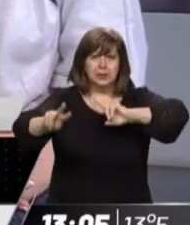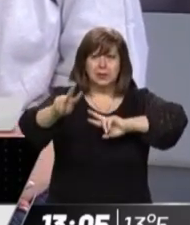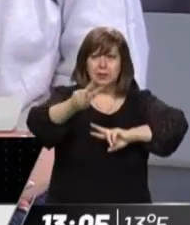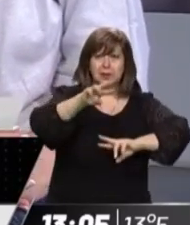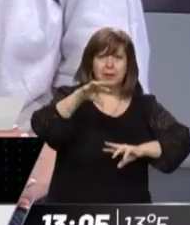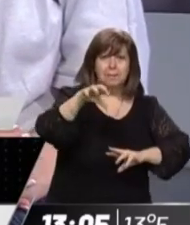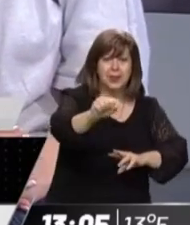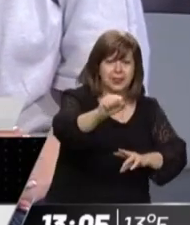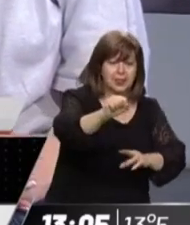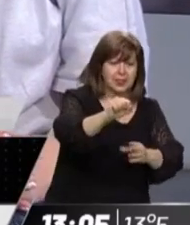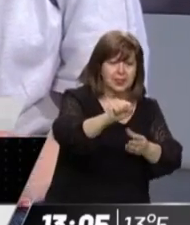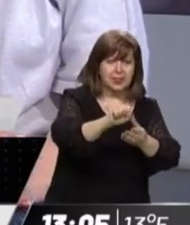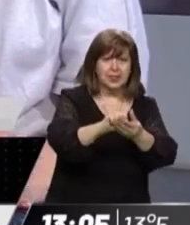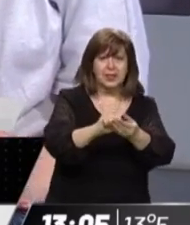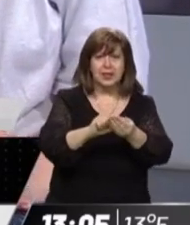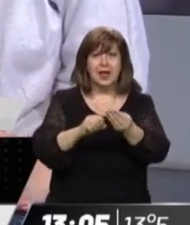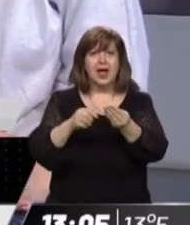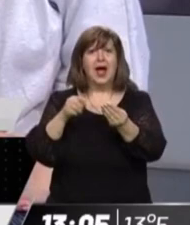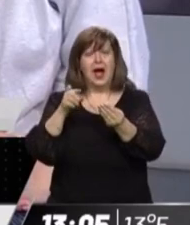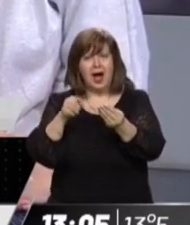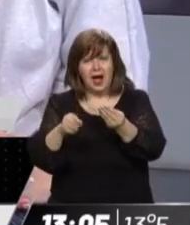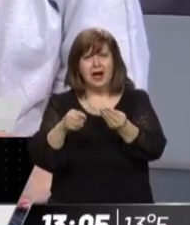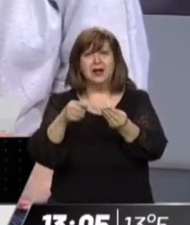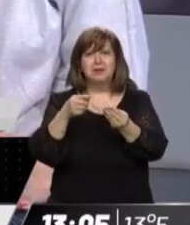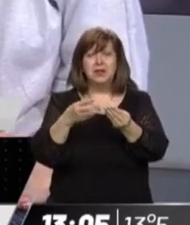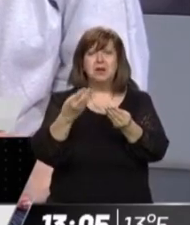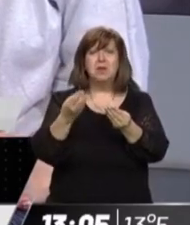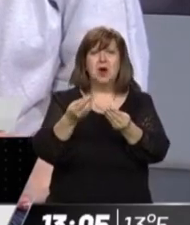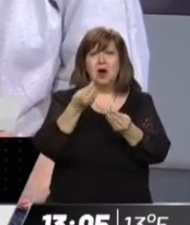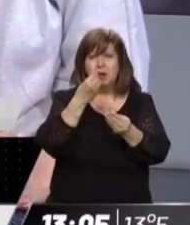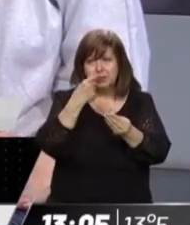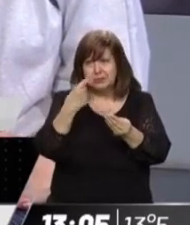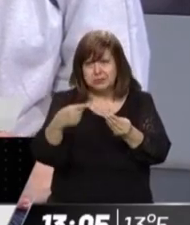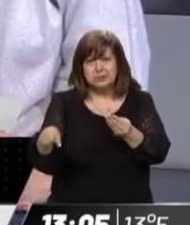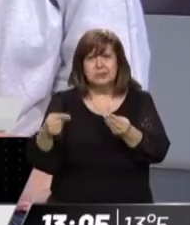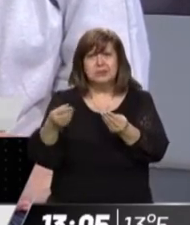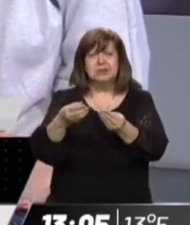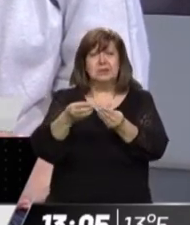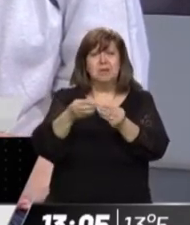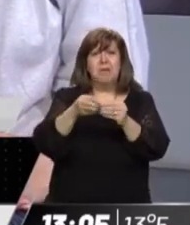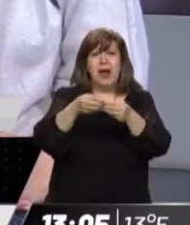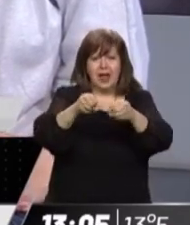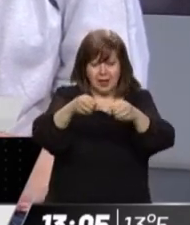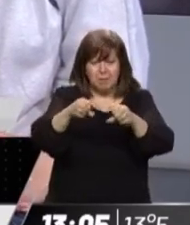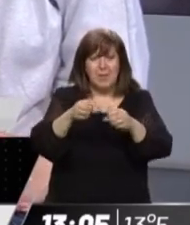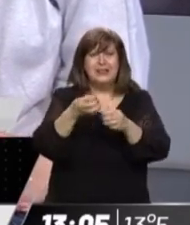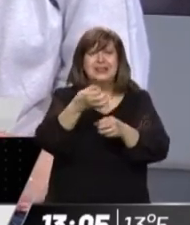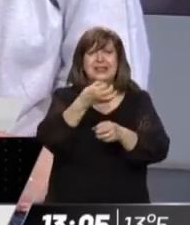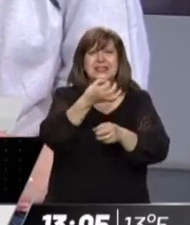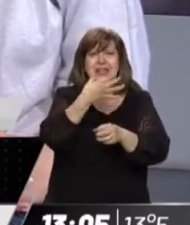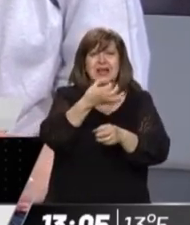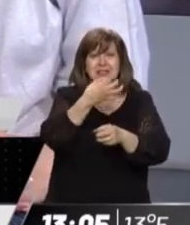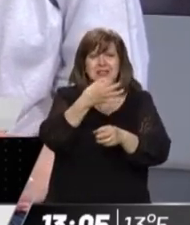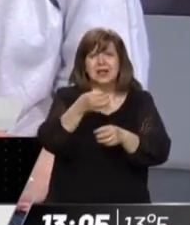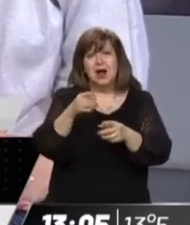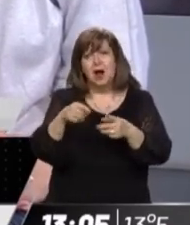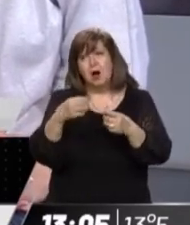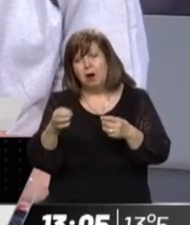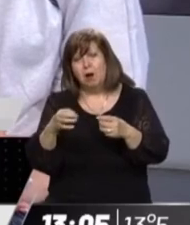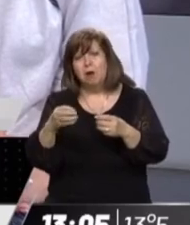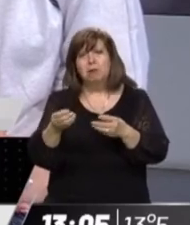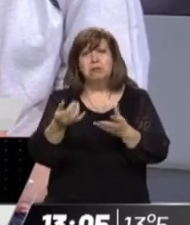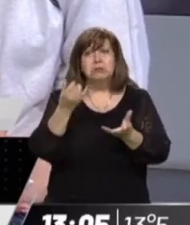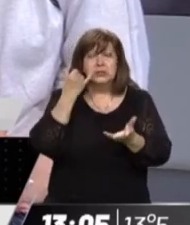acepten revivir el dolor que provoca y los trastornos y las complicaciones de vida que provoca